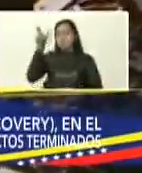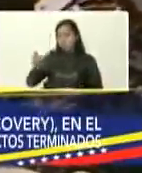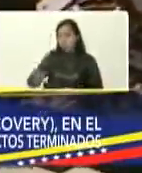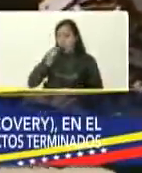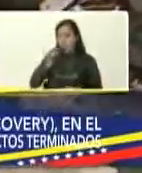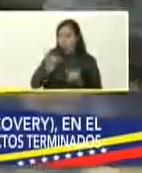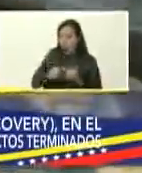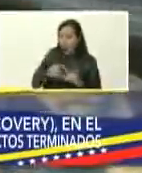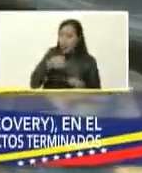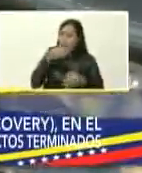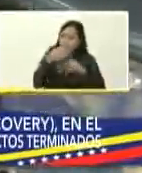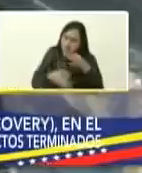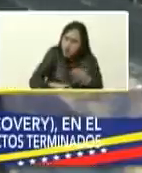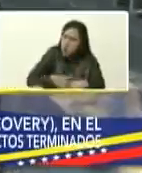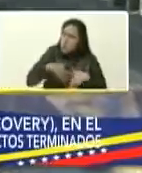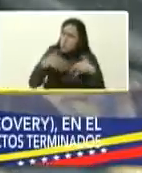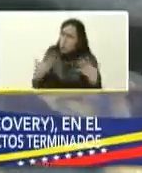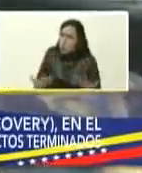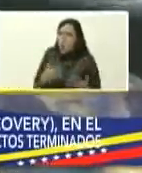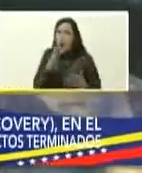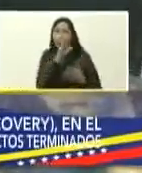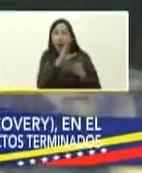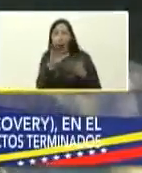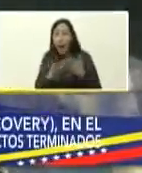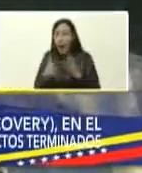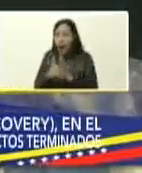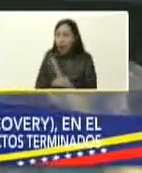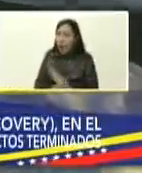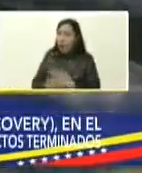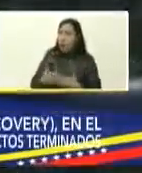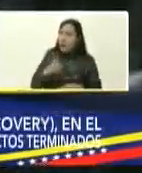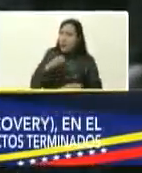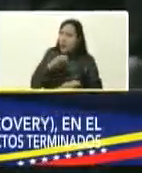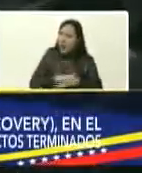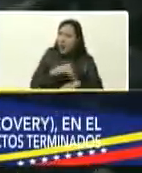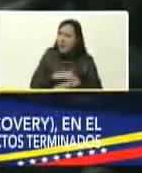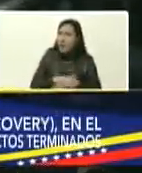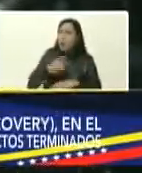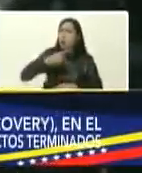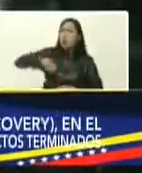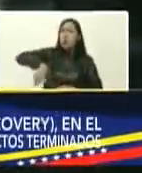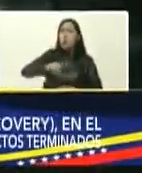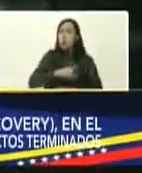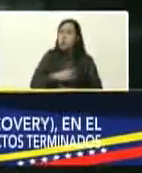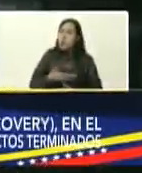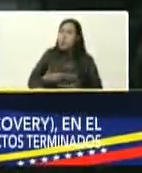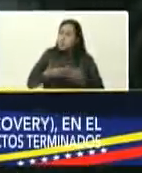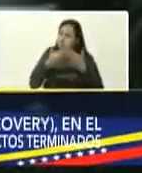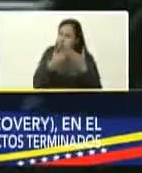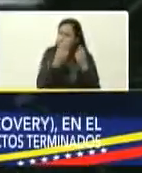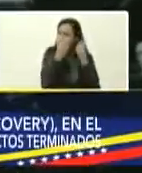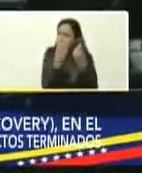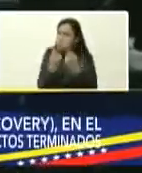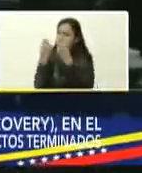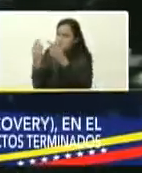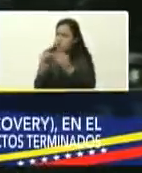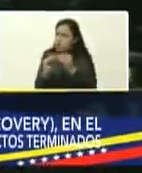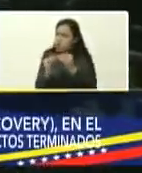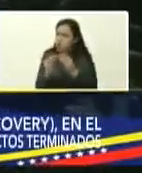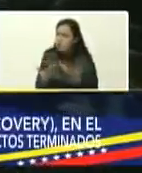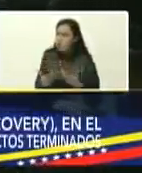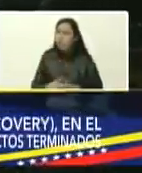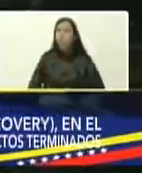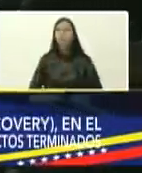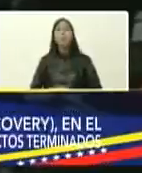ingeniero, cuáles son estas características de estas botas que ustedes están sirviendo para la exportación.